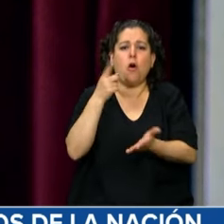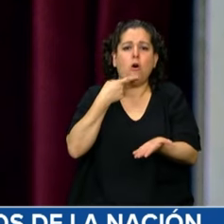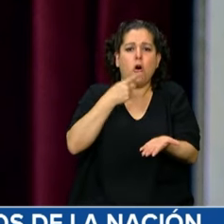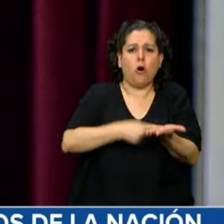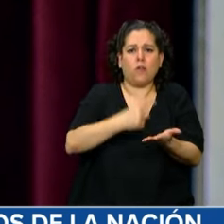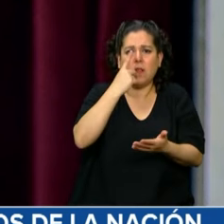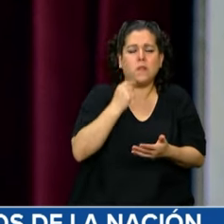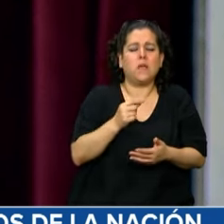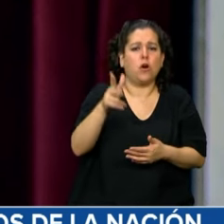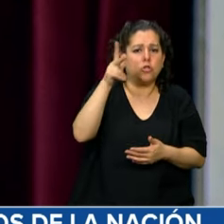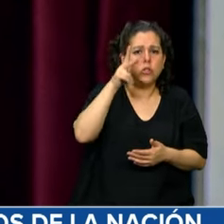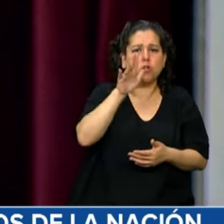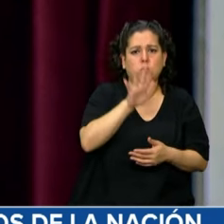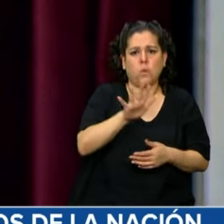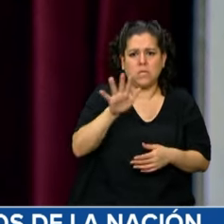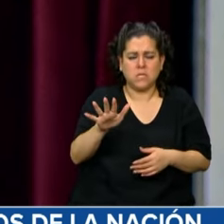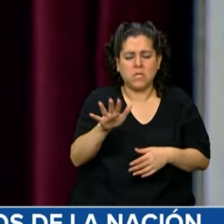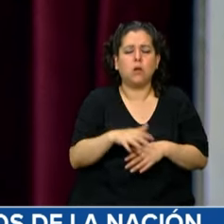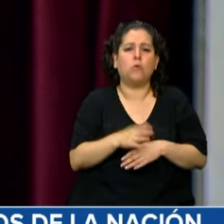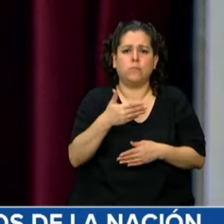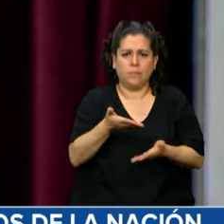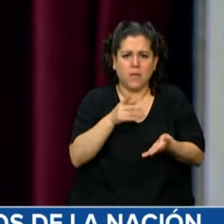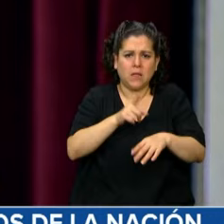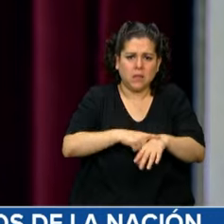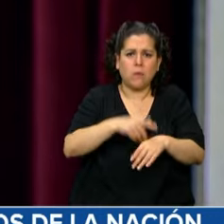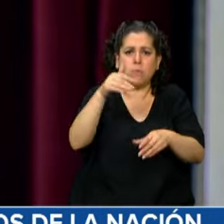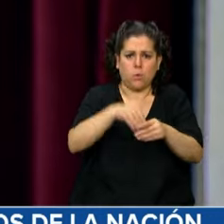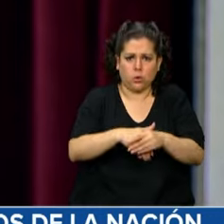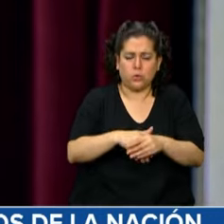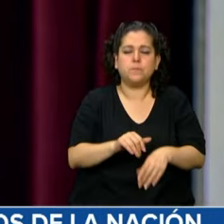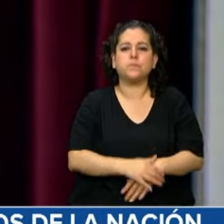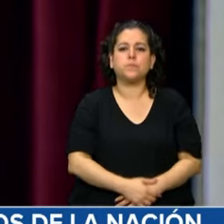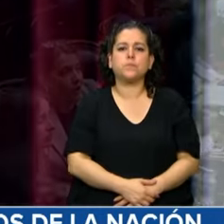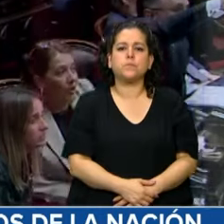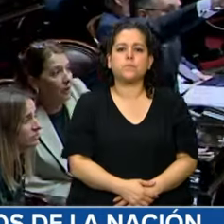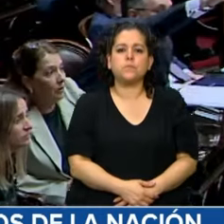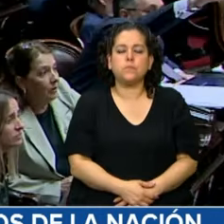número 855 sírvanse marcar su voto